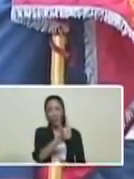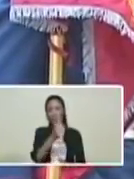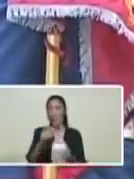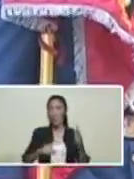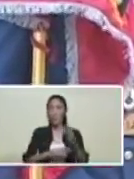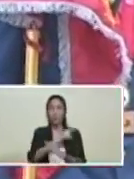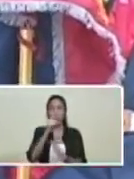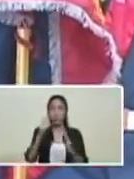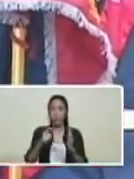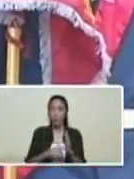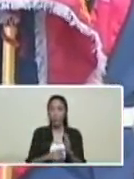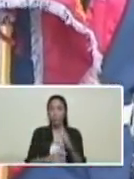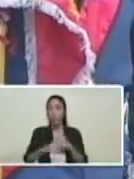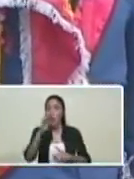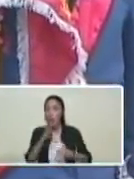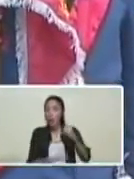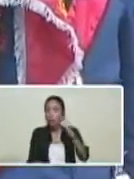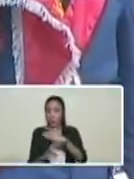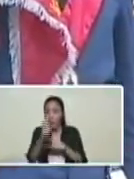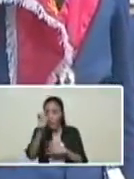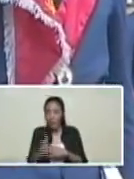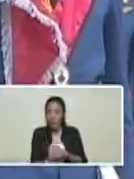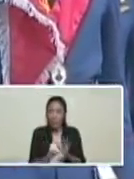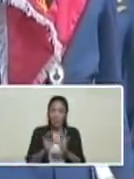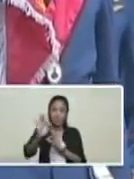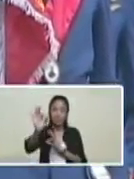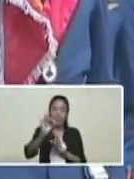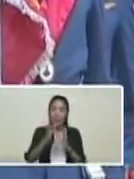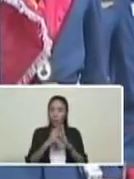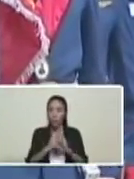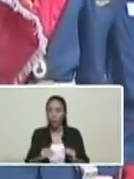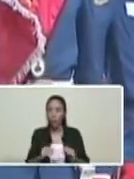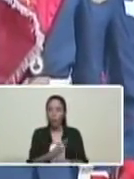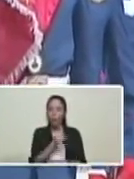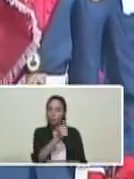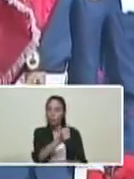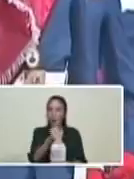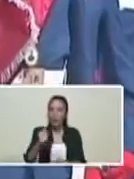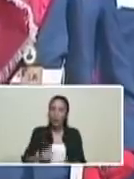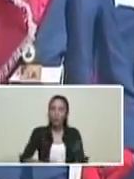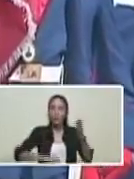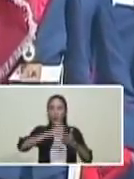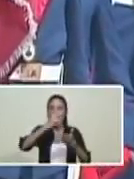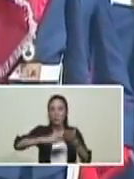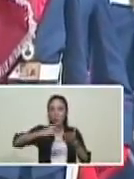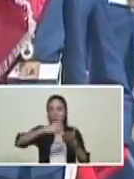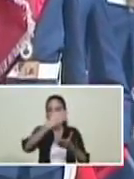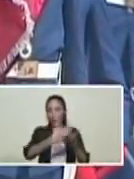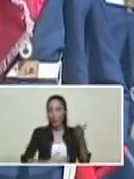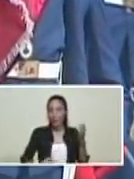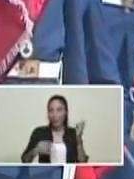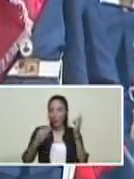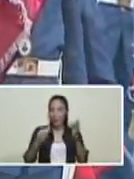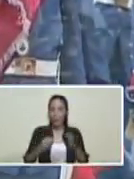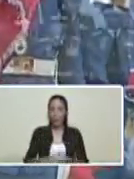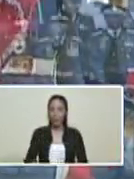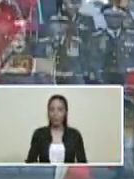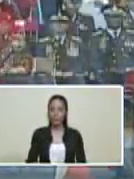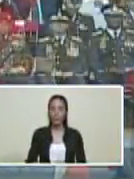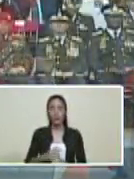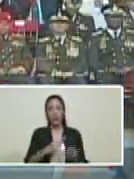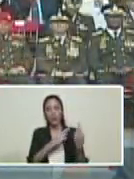hasta en el último comando del último palmo del territorio nacional hasta en el último comando